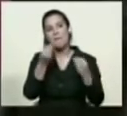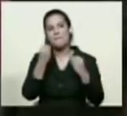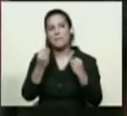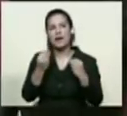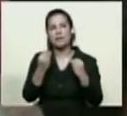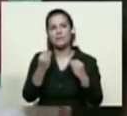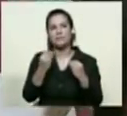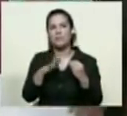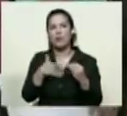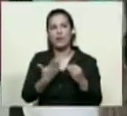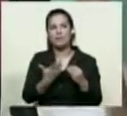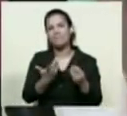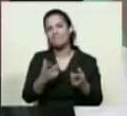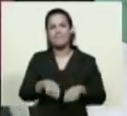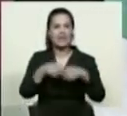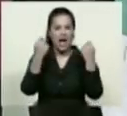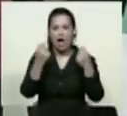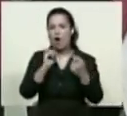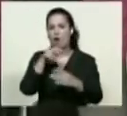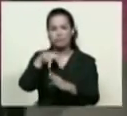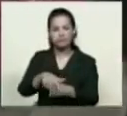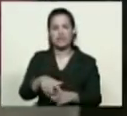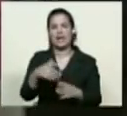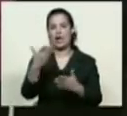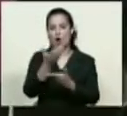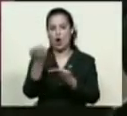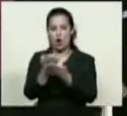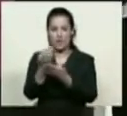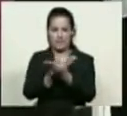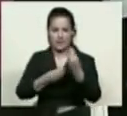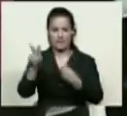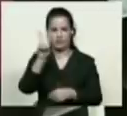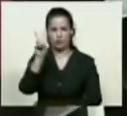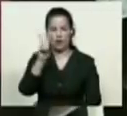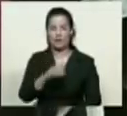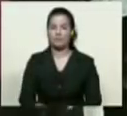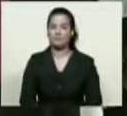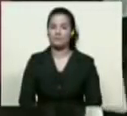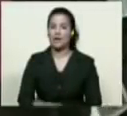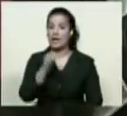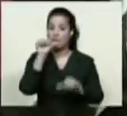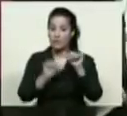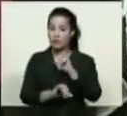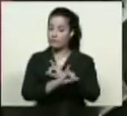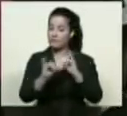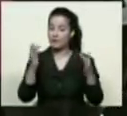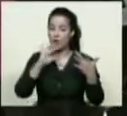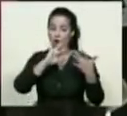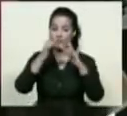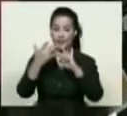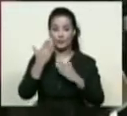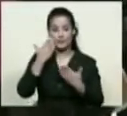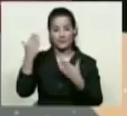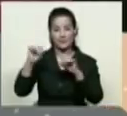causar algunos daños a la economía nacional. Con esta información nosotros retornamos nuevamente el pase a los estudios. Adelante.